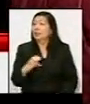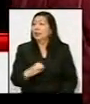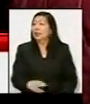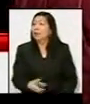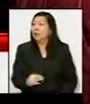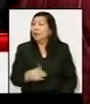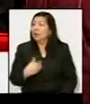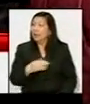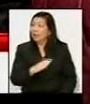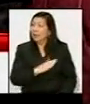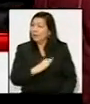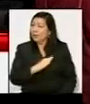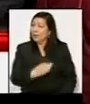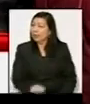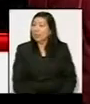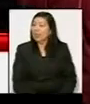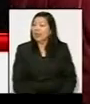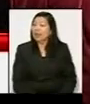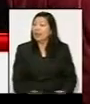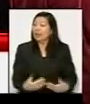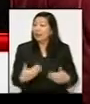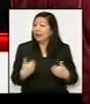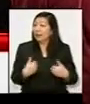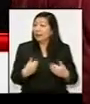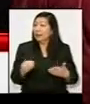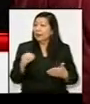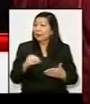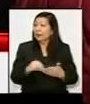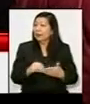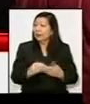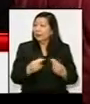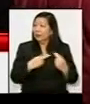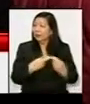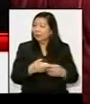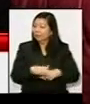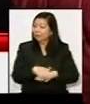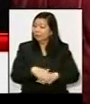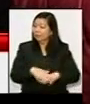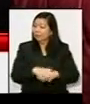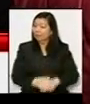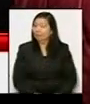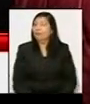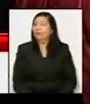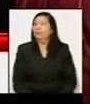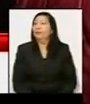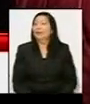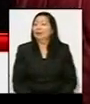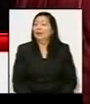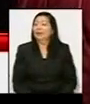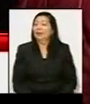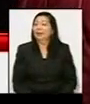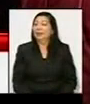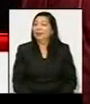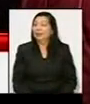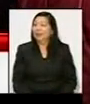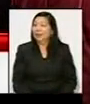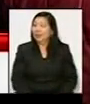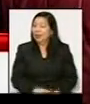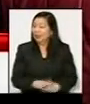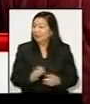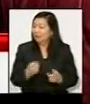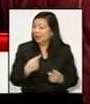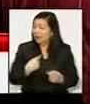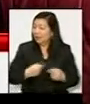puede fijar o alterar los hechos ya también nos estamos asumiendo la preparatoria y después habría que mirar al otro